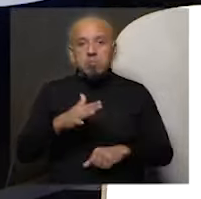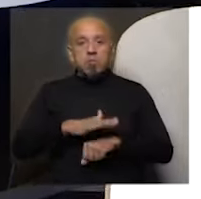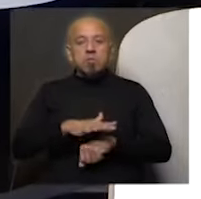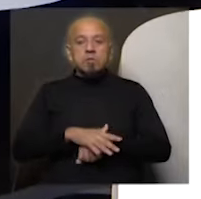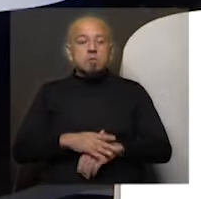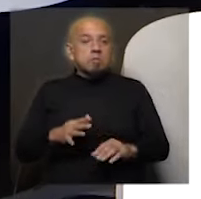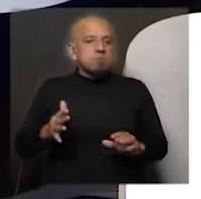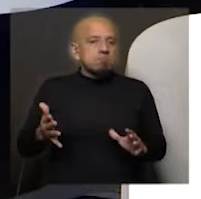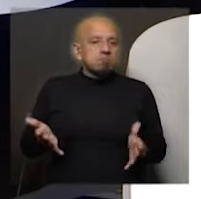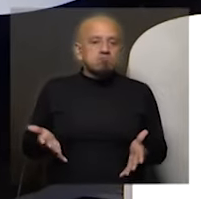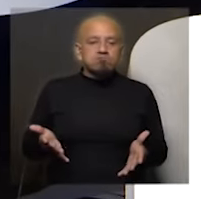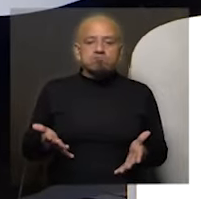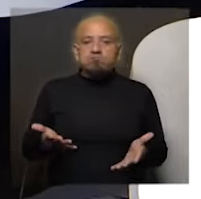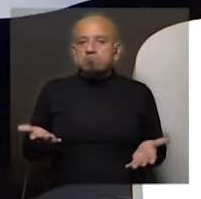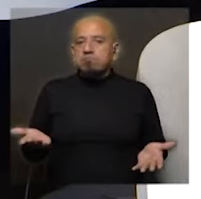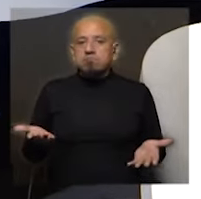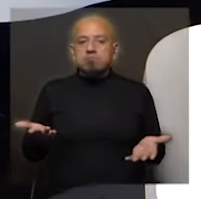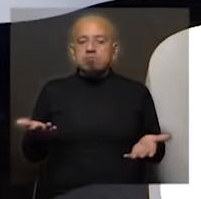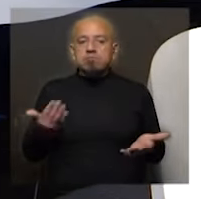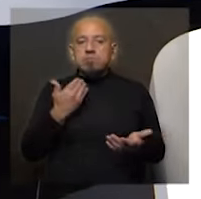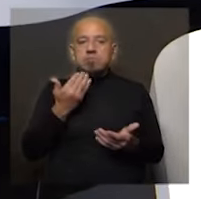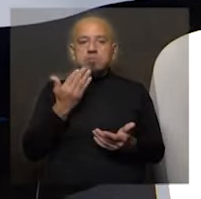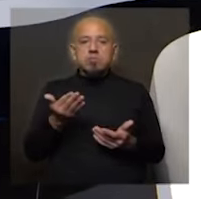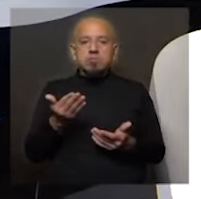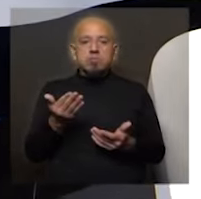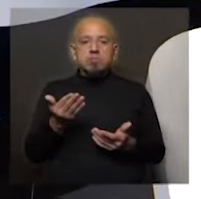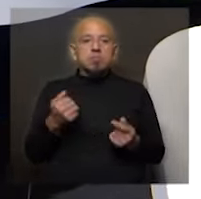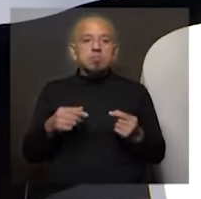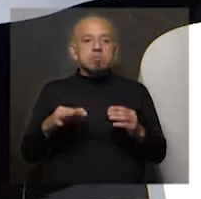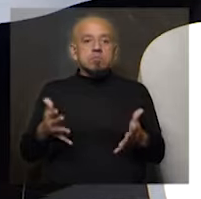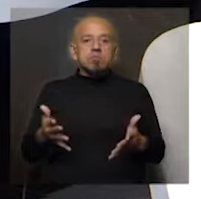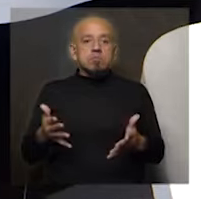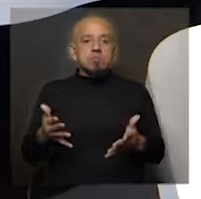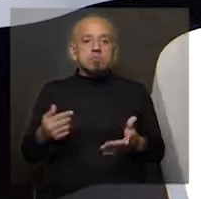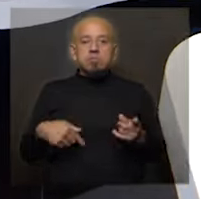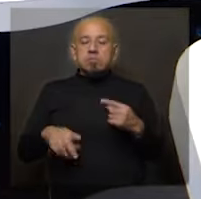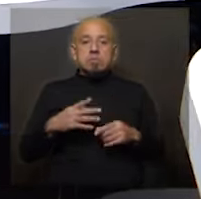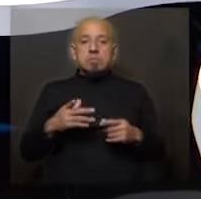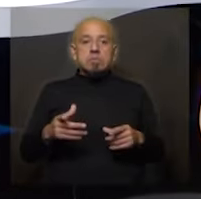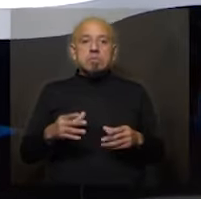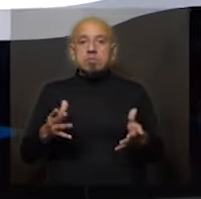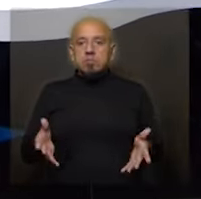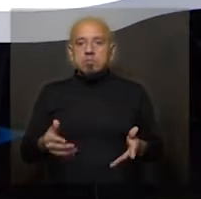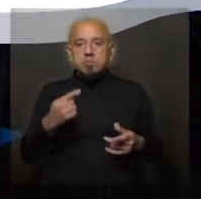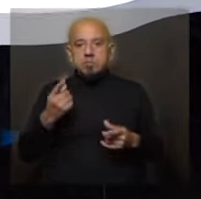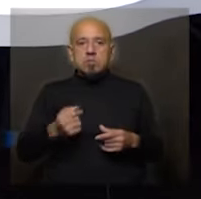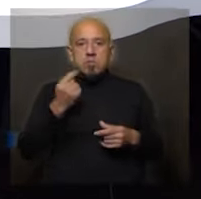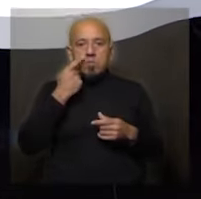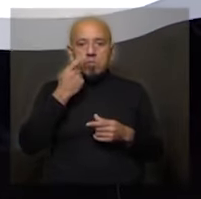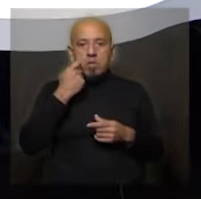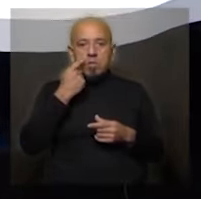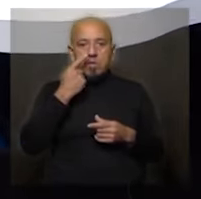alguna razón que ellos desconocen eh Pasa una tormenta en su casa no y ven como su papá o